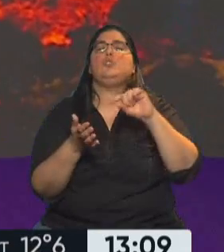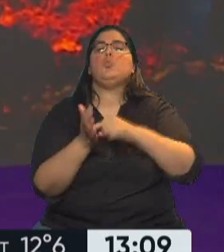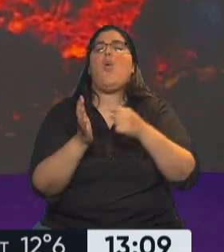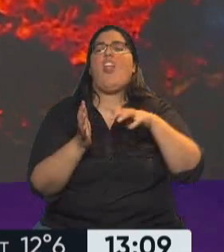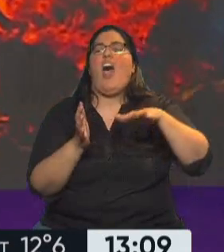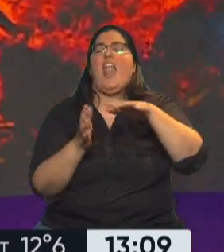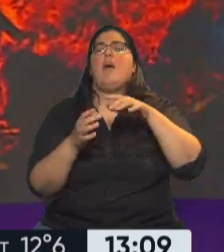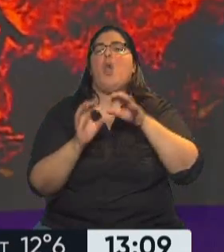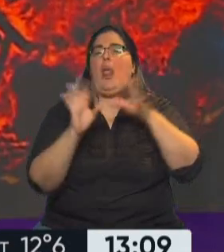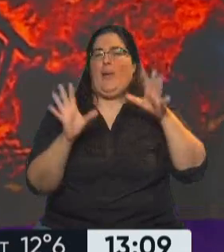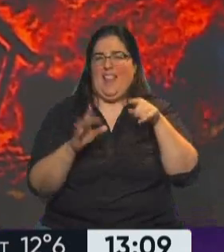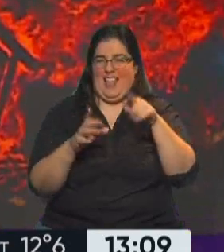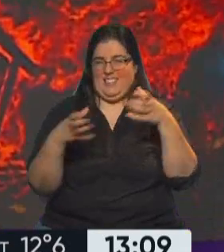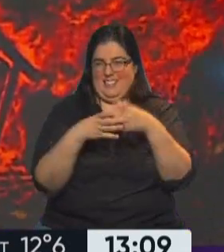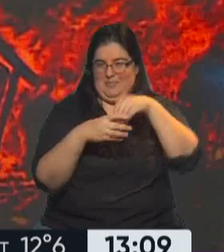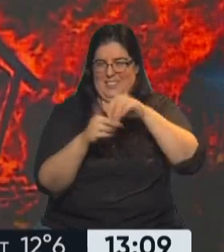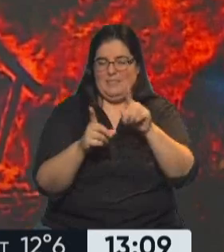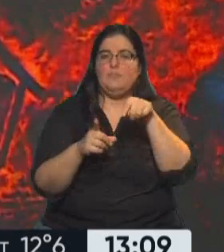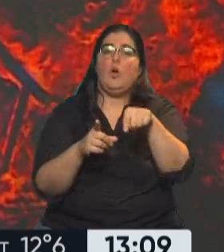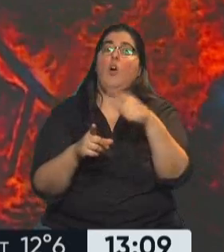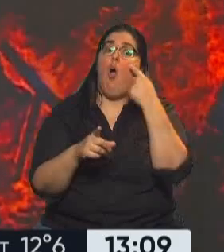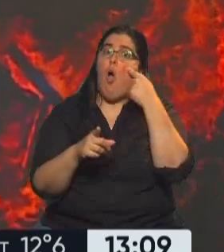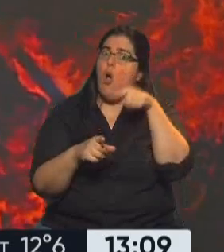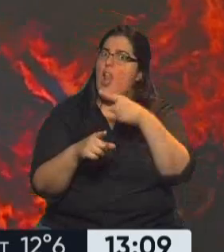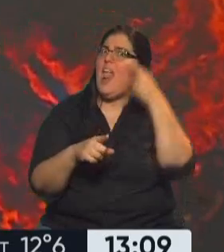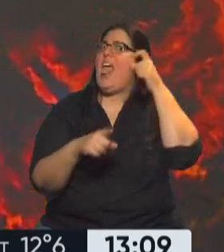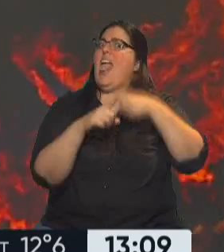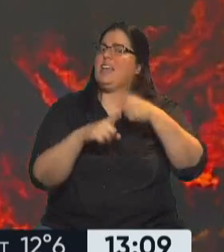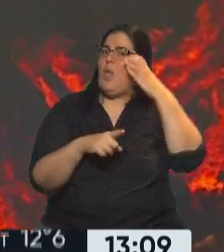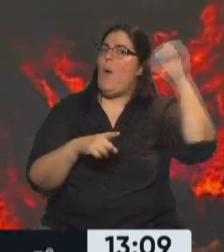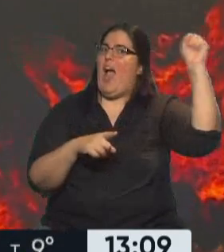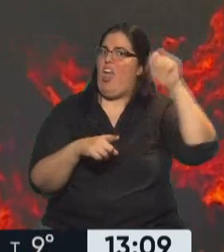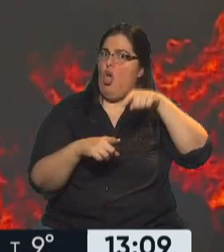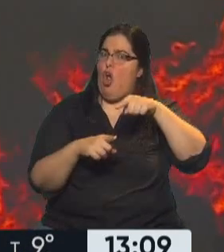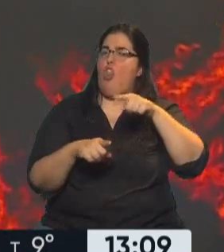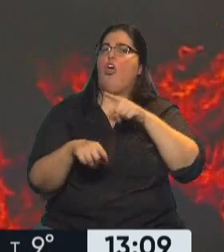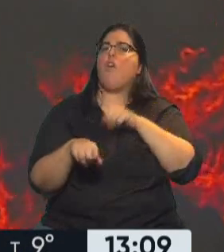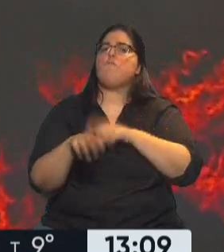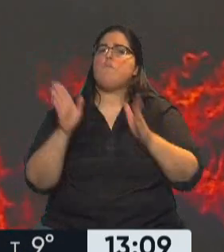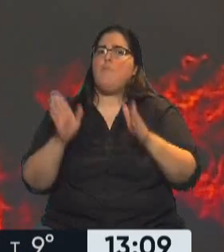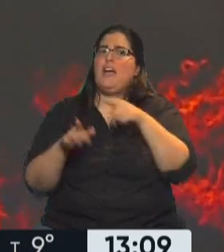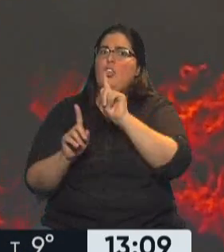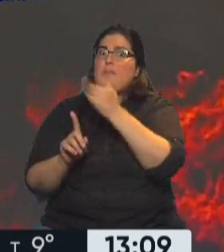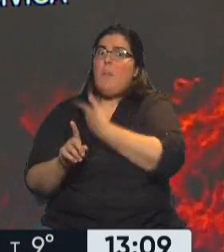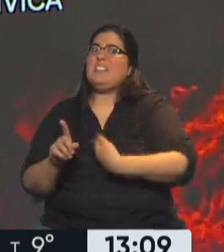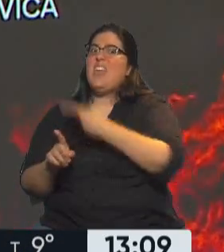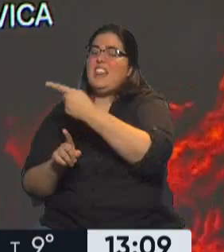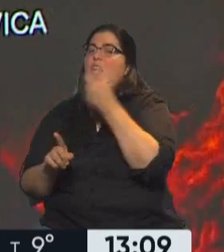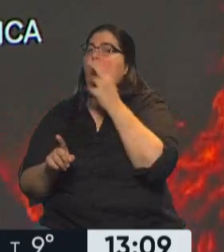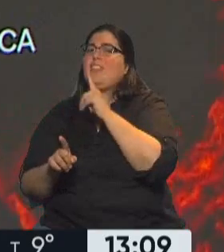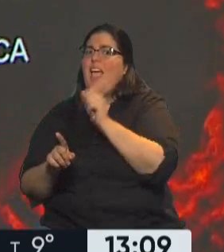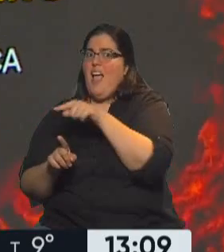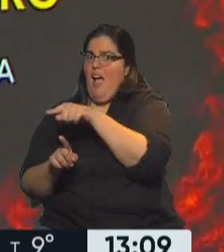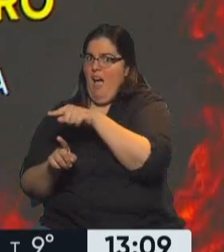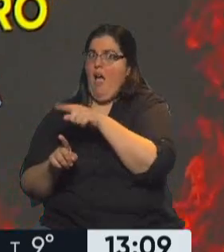en Estados Unidos. Atención con este dato porque fue ex embajador durante el periodo de Daniel Ortega, así que es